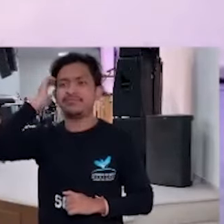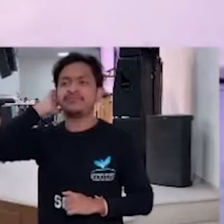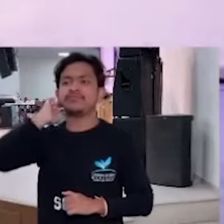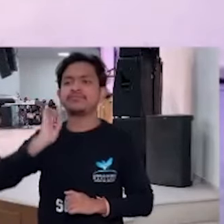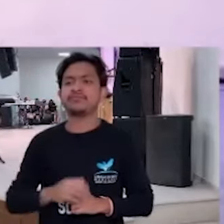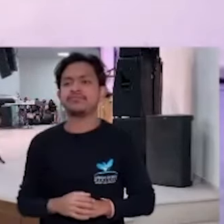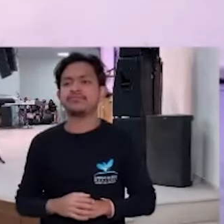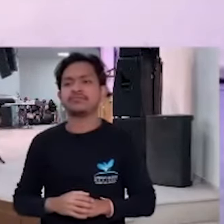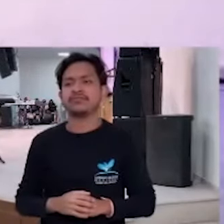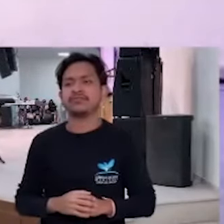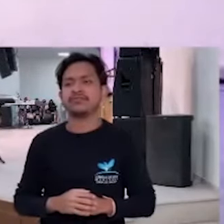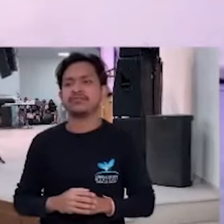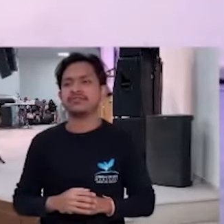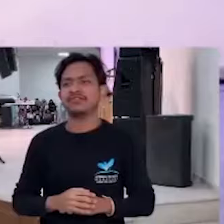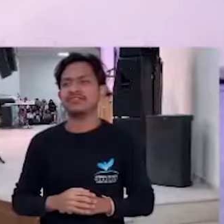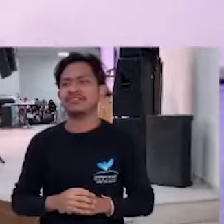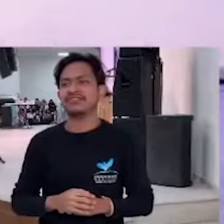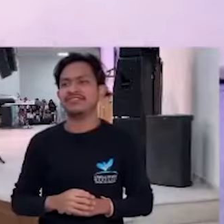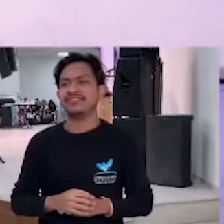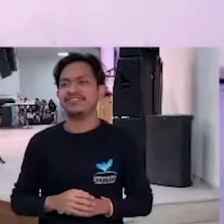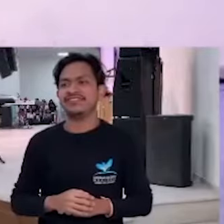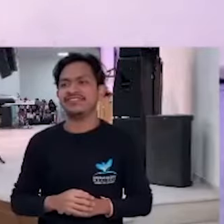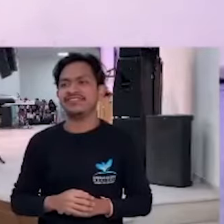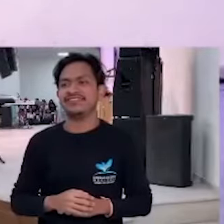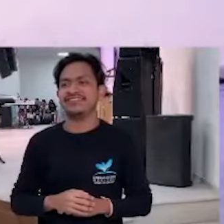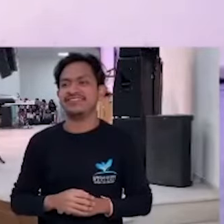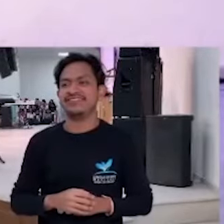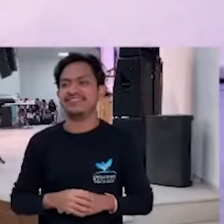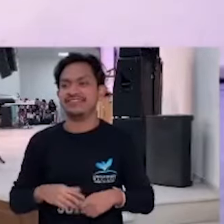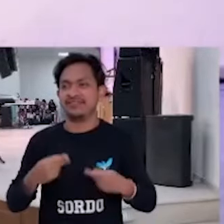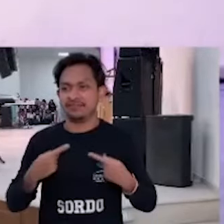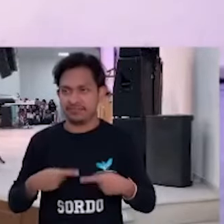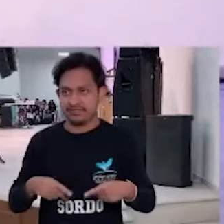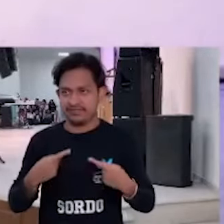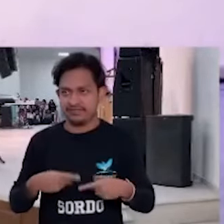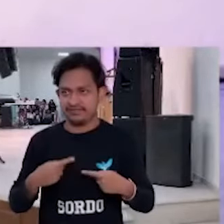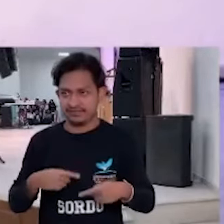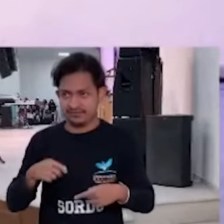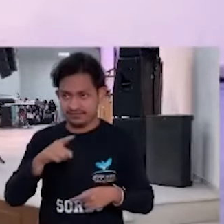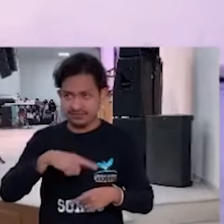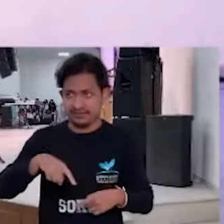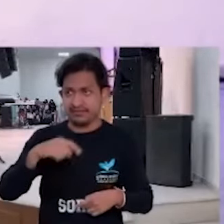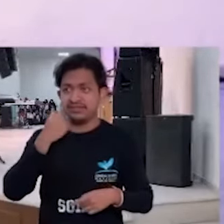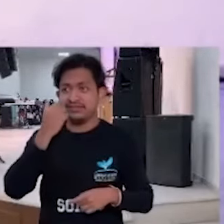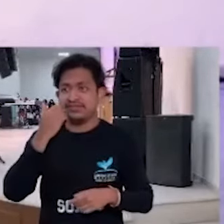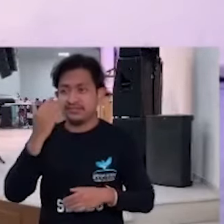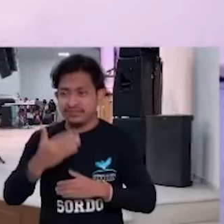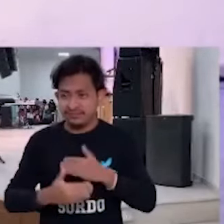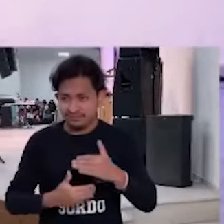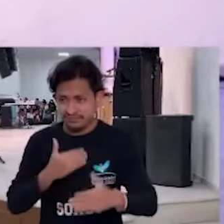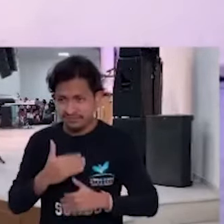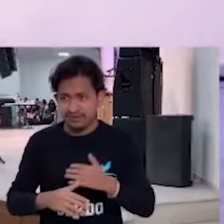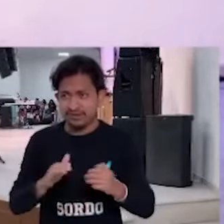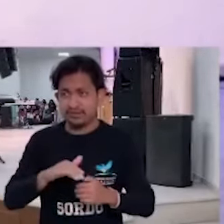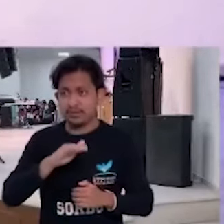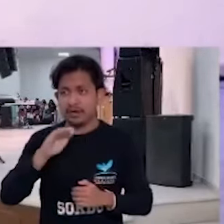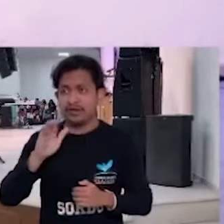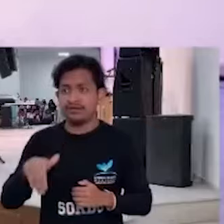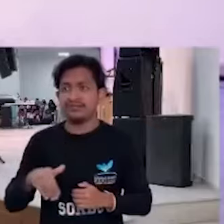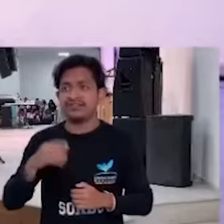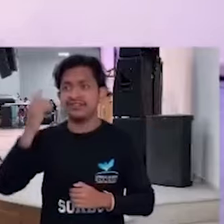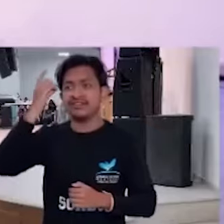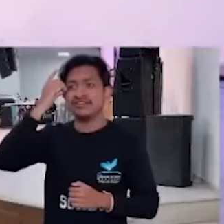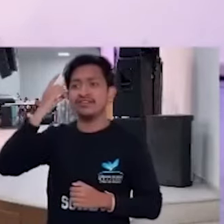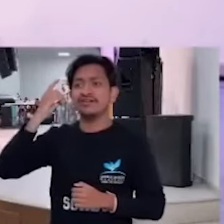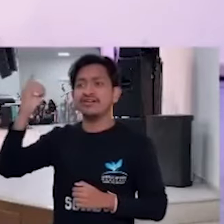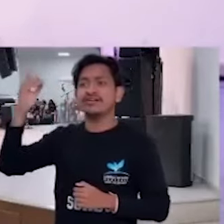¿Cuántos quieren terminar su carrera con gozo? ¿Verdad? Que el Señor nos diga: bien, bien, buen siervo y